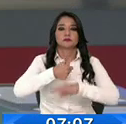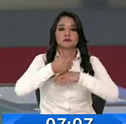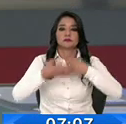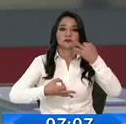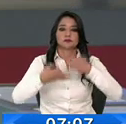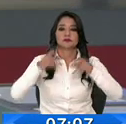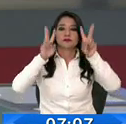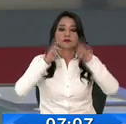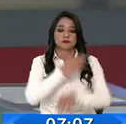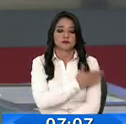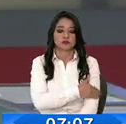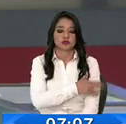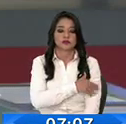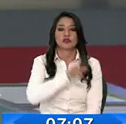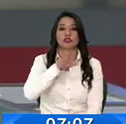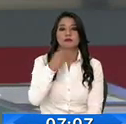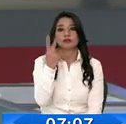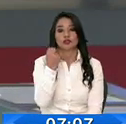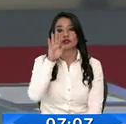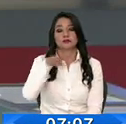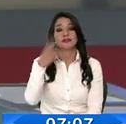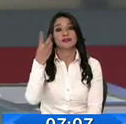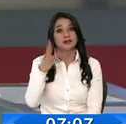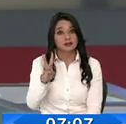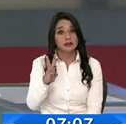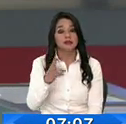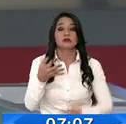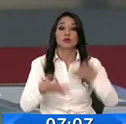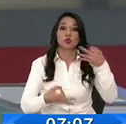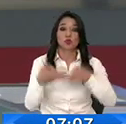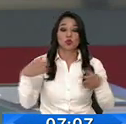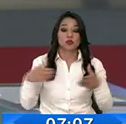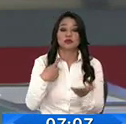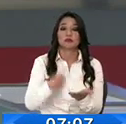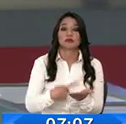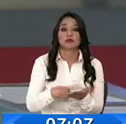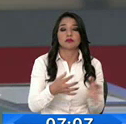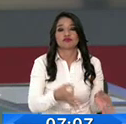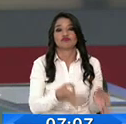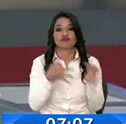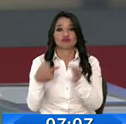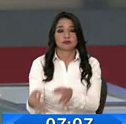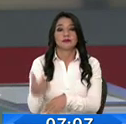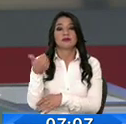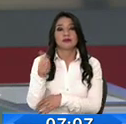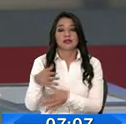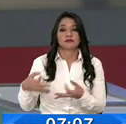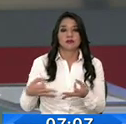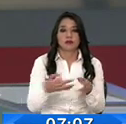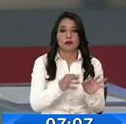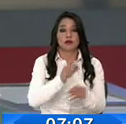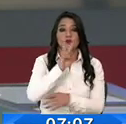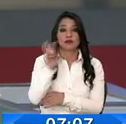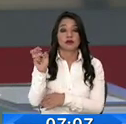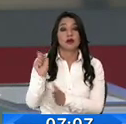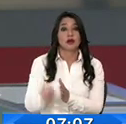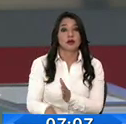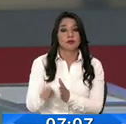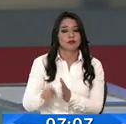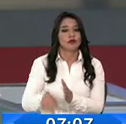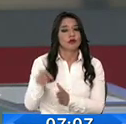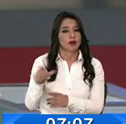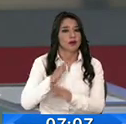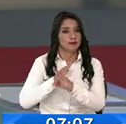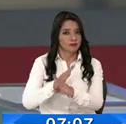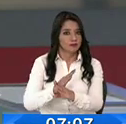caso sobornos 2012 2016 decidió la audiencia de juicio para el próximo 10 de febrero al menos 20 abogados de la defensa de los procesados